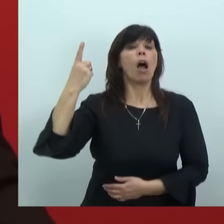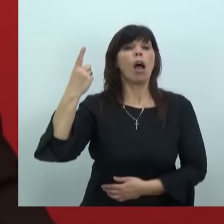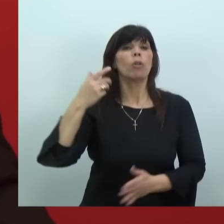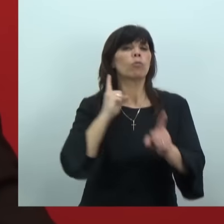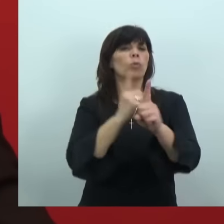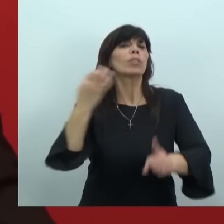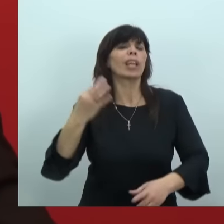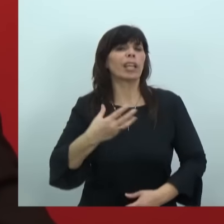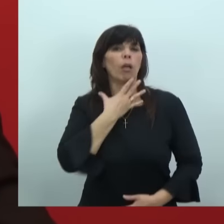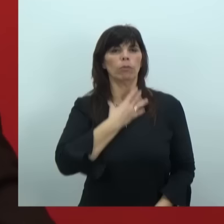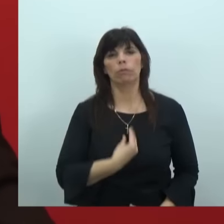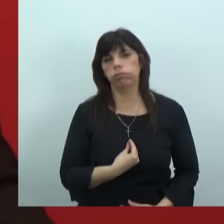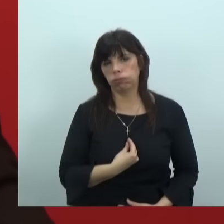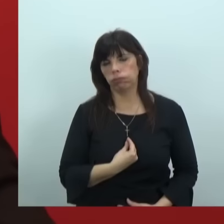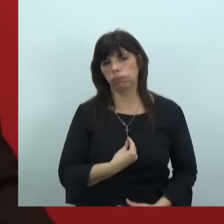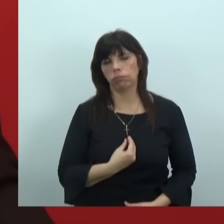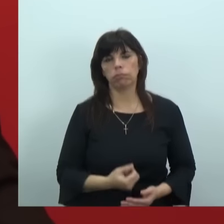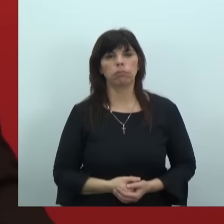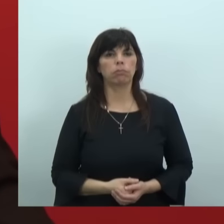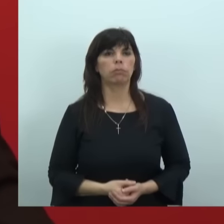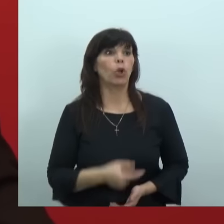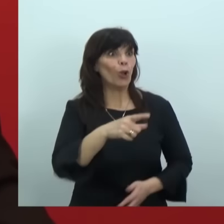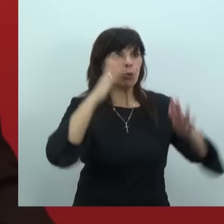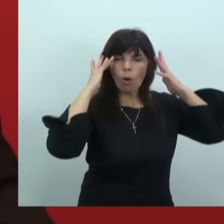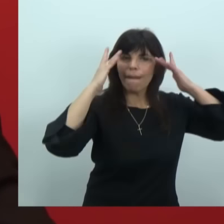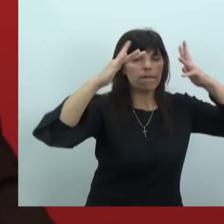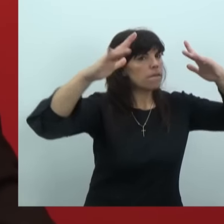oyente, no dejes de soñar.